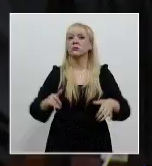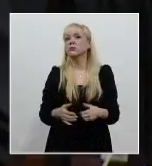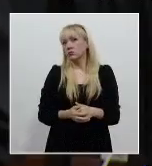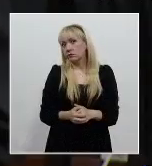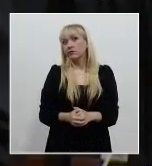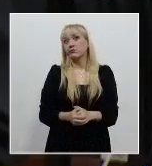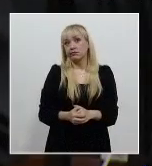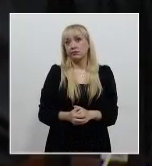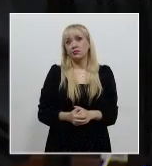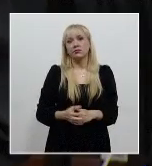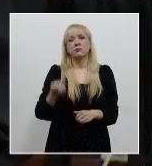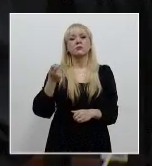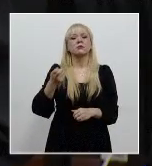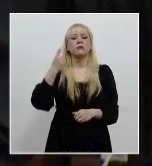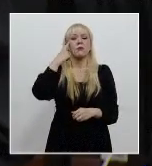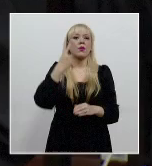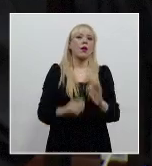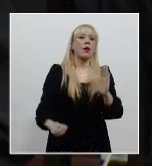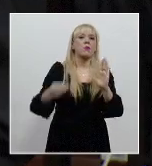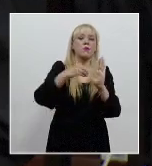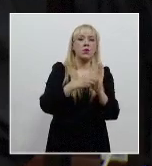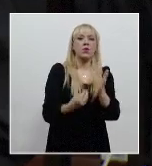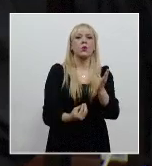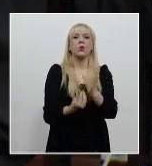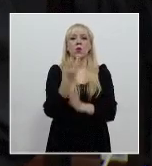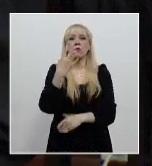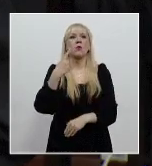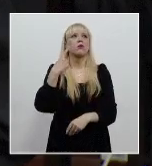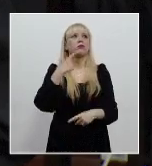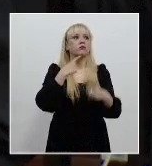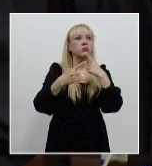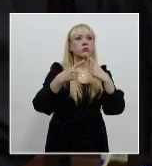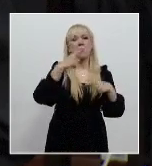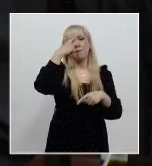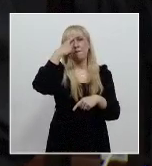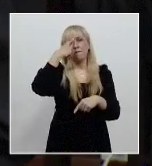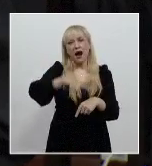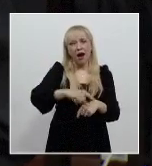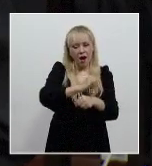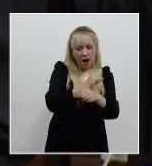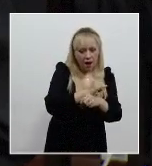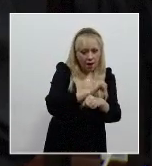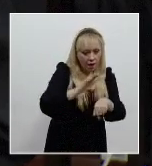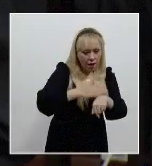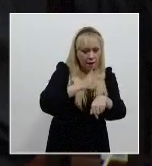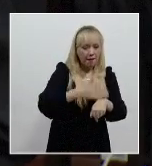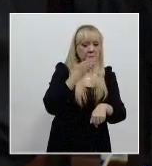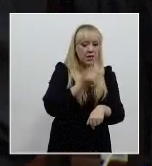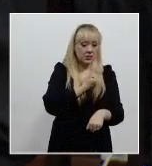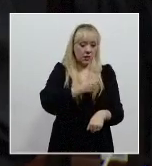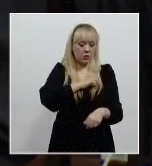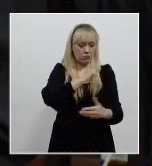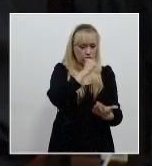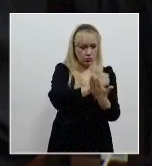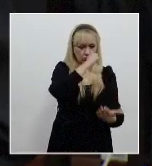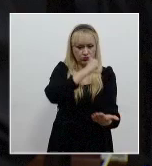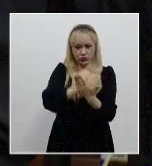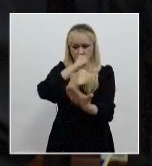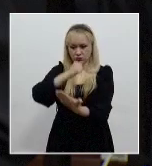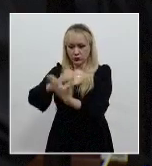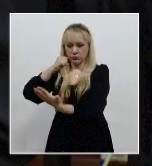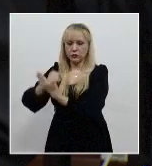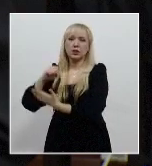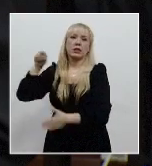Respecto a la facultad de creación e instauración de puntos de verificación estatal, se destaca que es la Federación la que